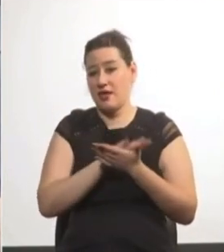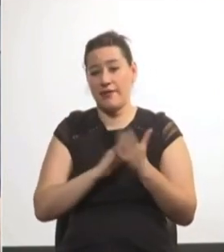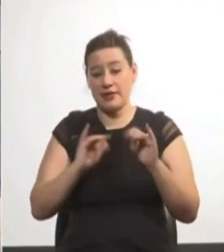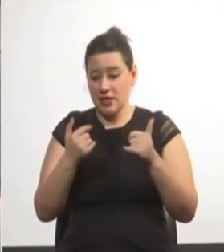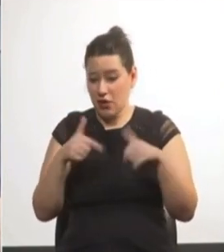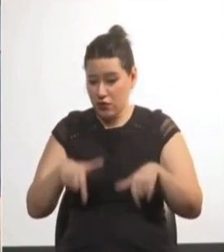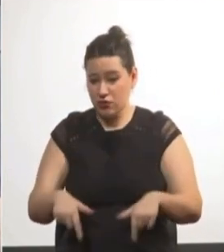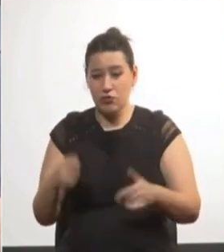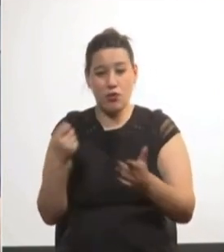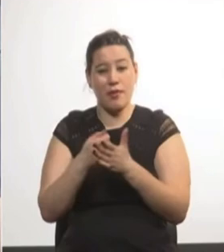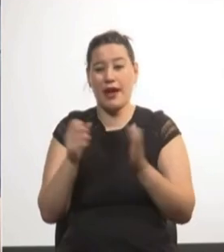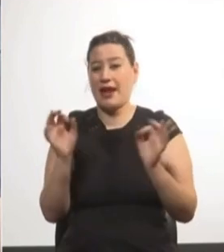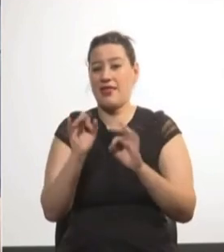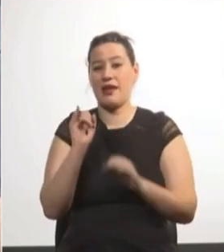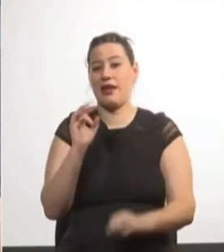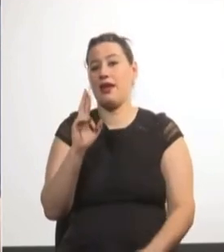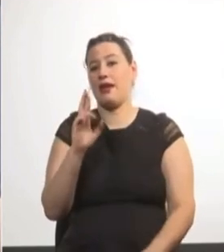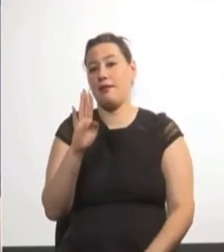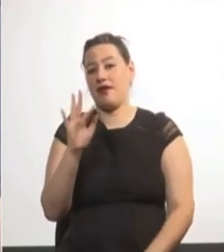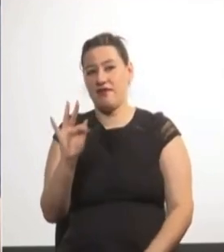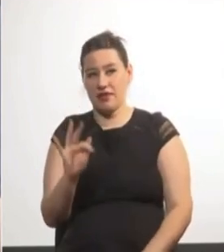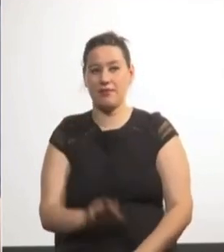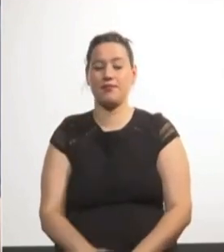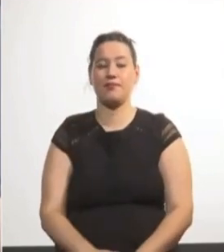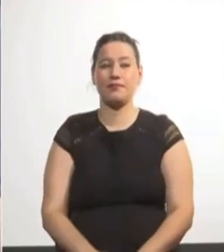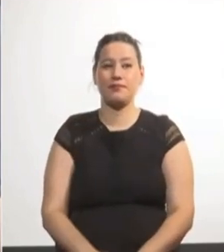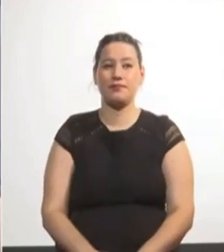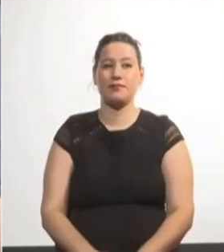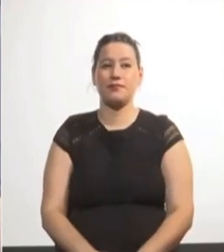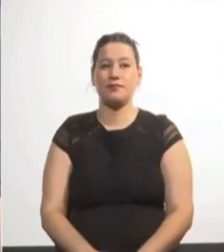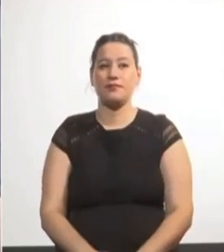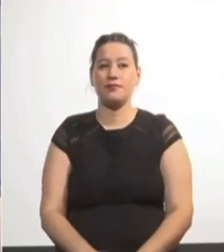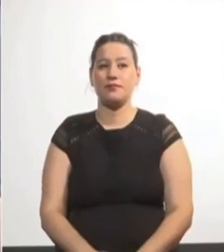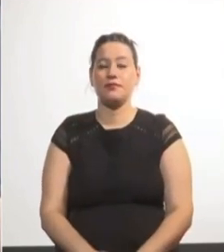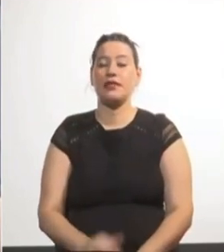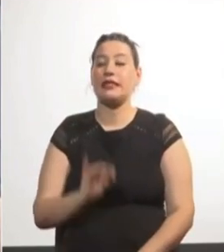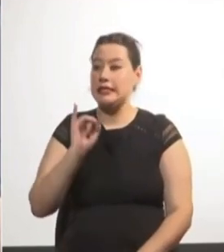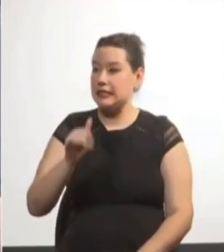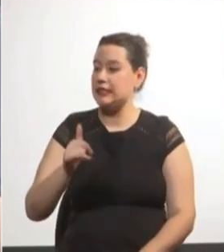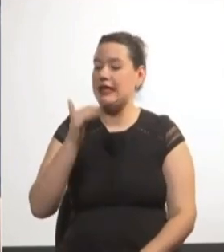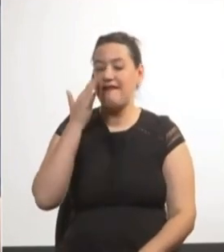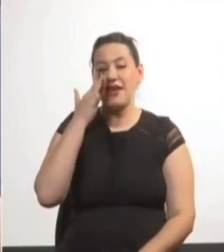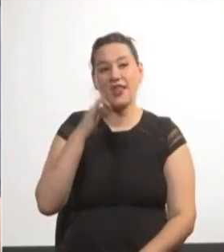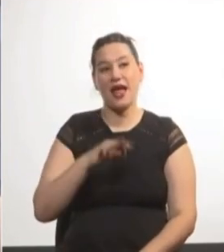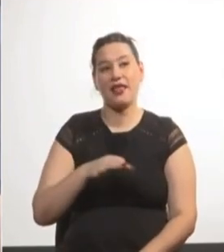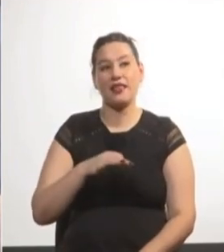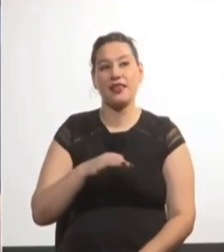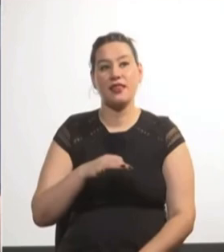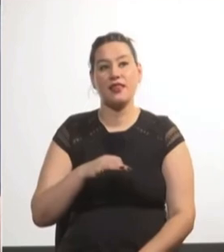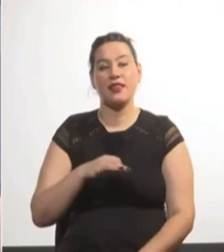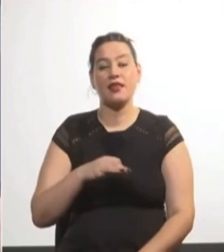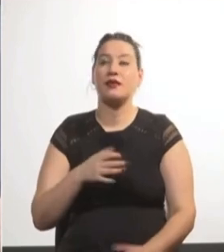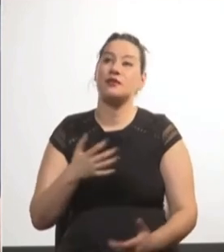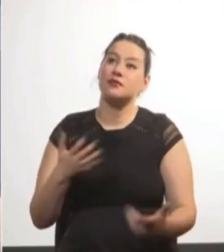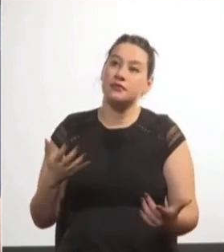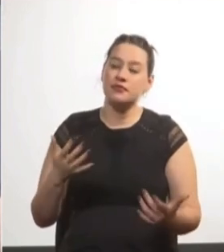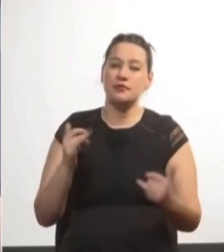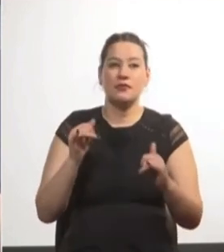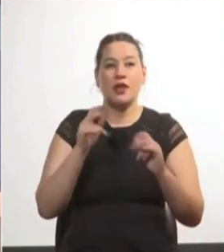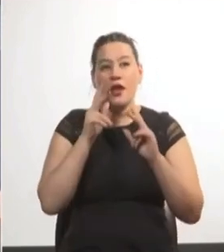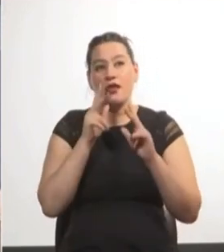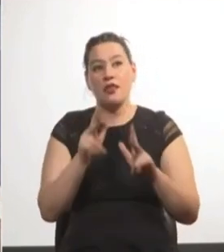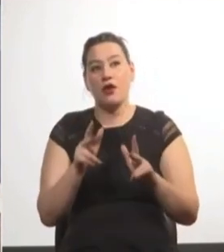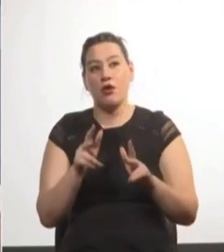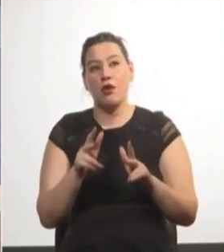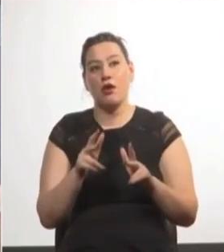no pagan IRPF. Entonces, es cierto que algo es algo, como se dijo, y es en